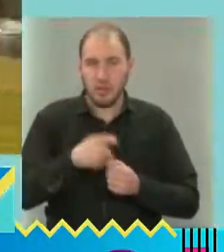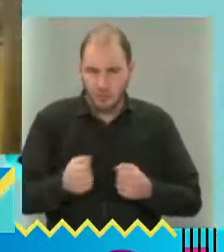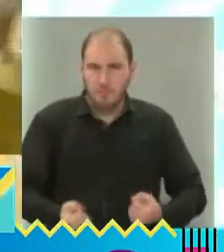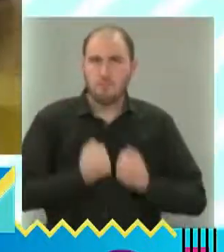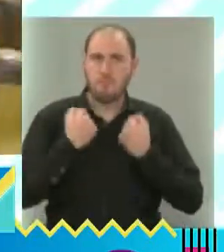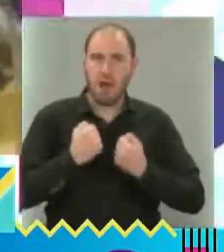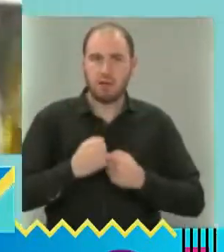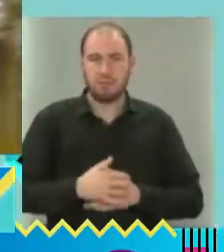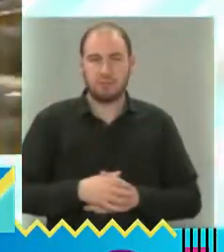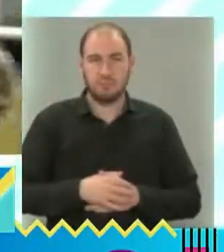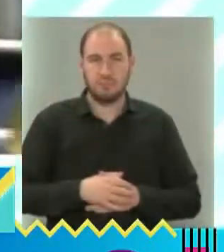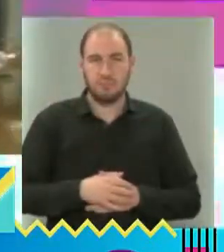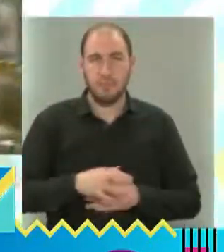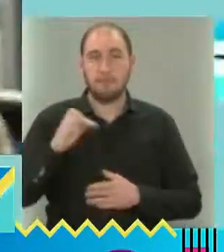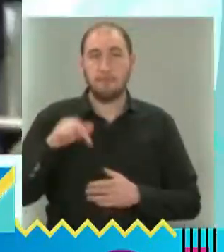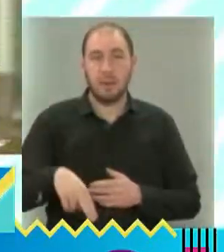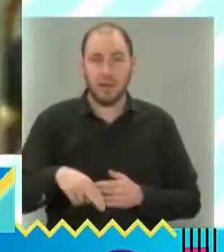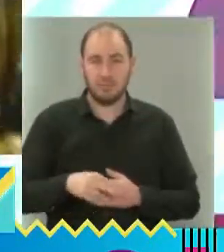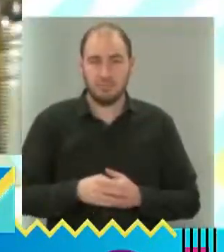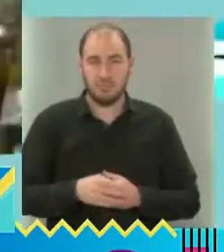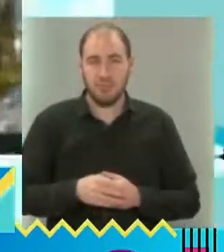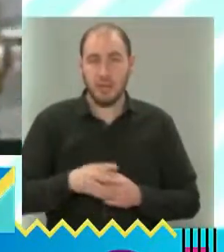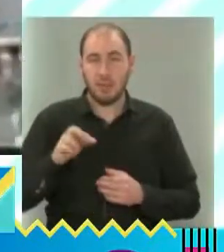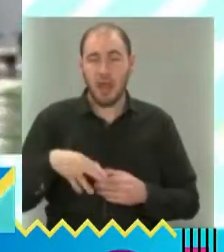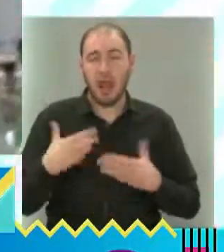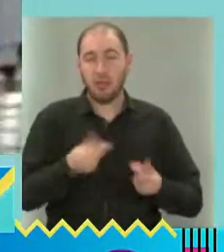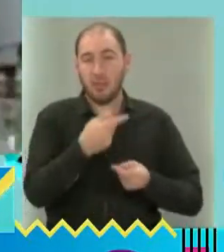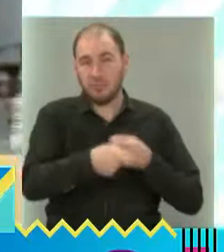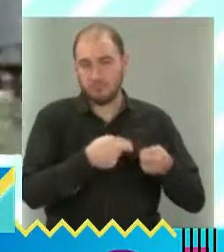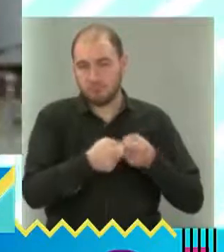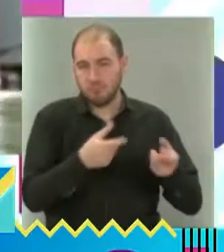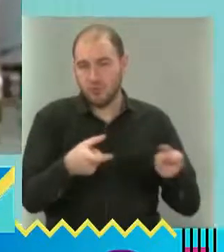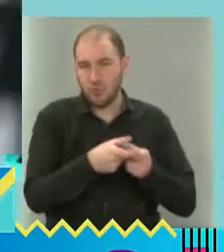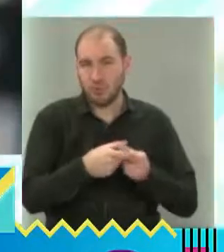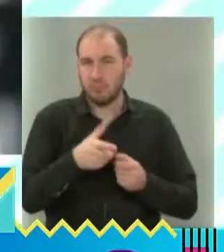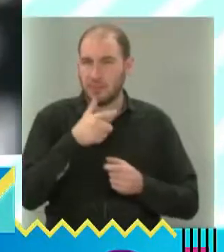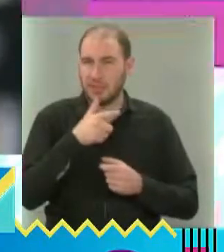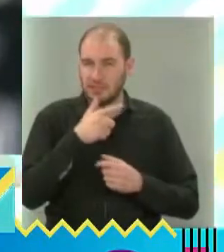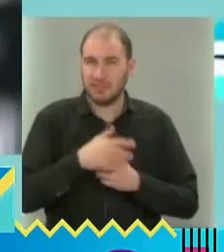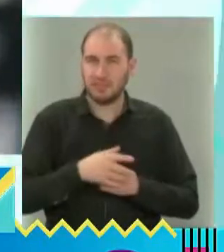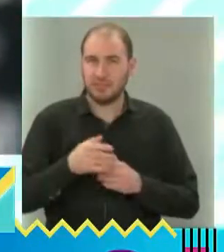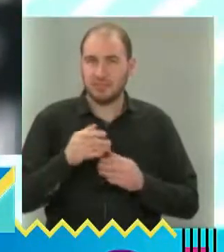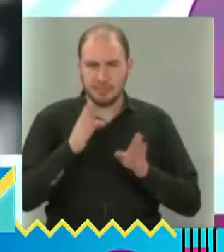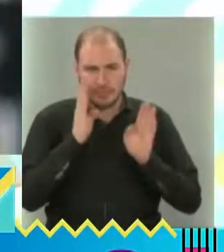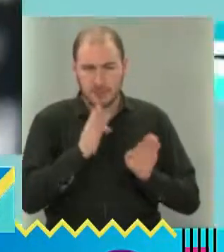fuerza. Se hizo el plan de ayuda a los pequeños productores. Yo creo que está pendiente la